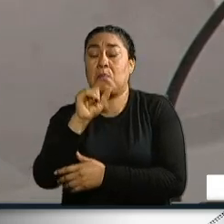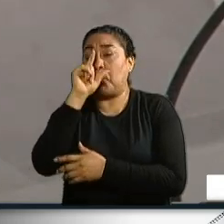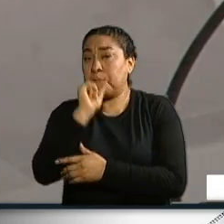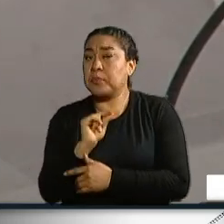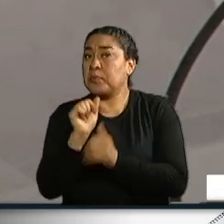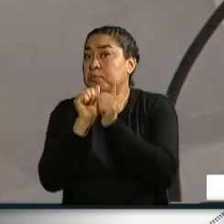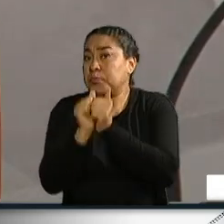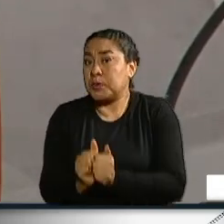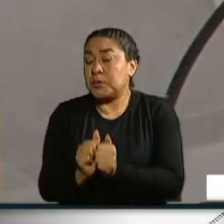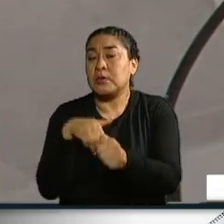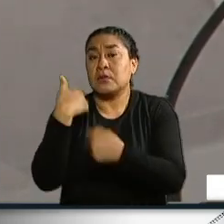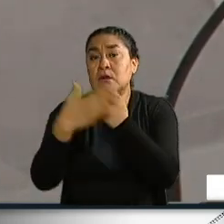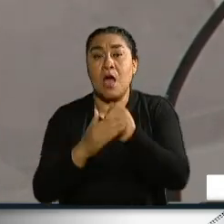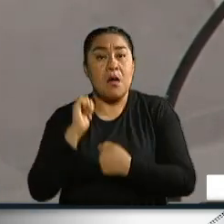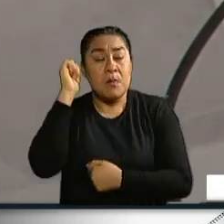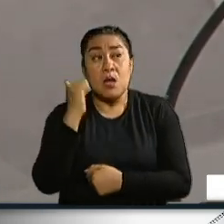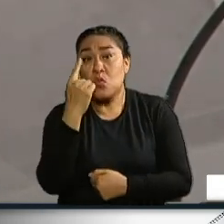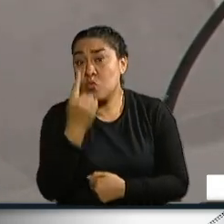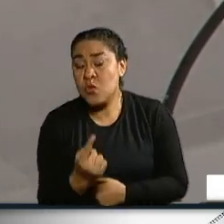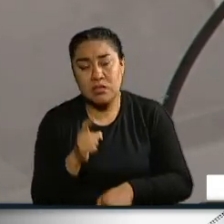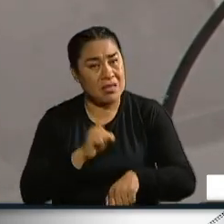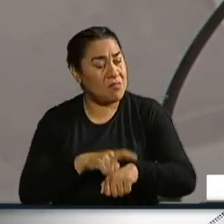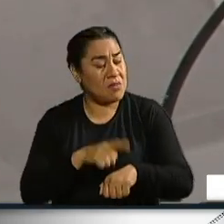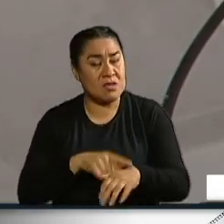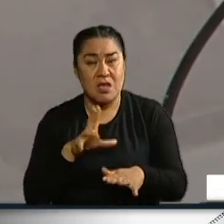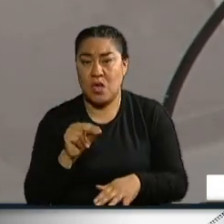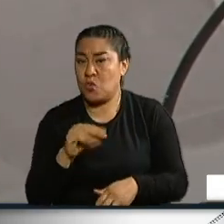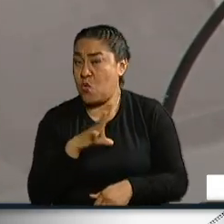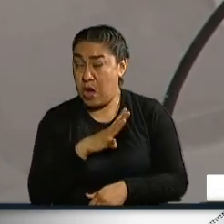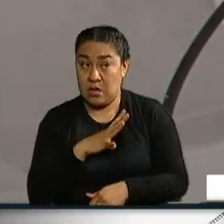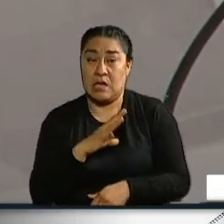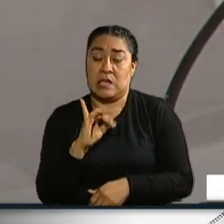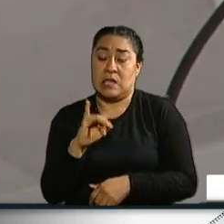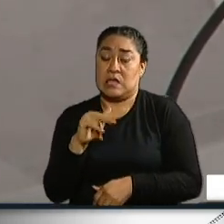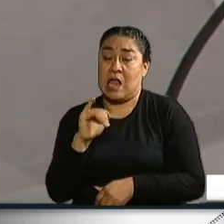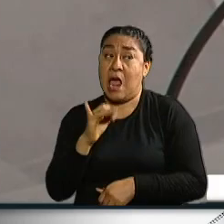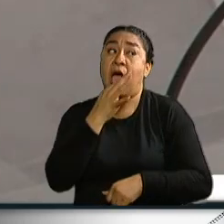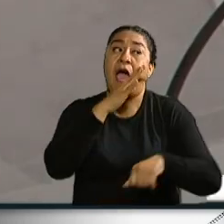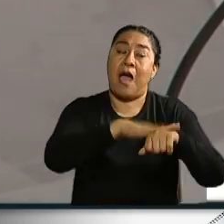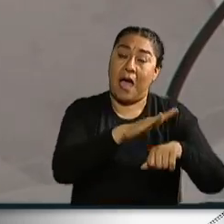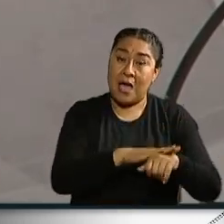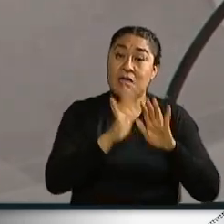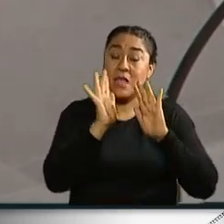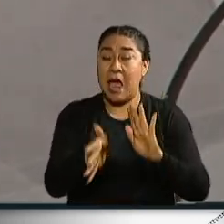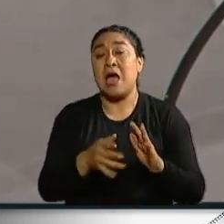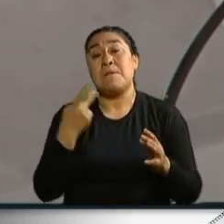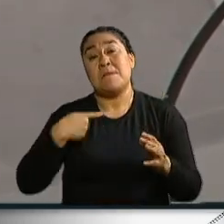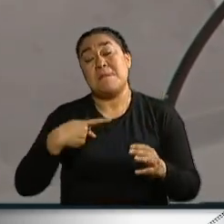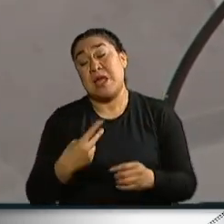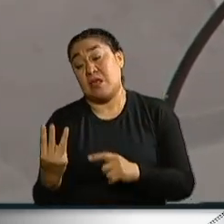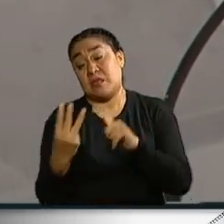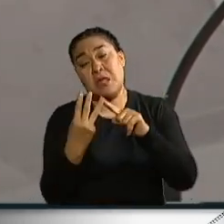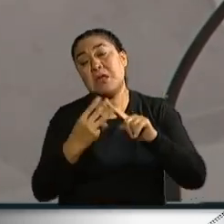no tenemos tiempo ya notificó el inai de que viene el relevo del Tercer comisionado